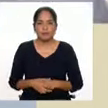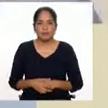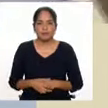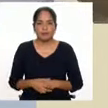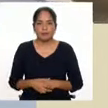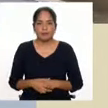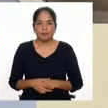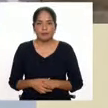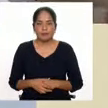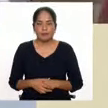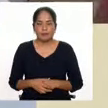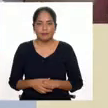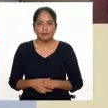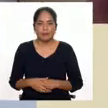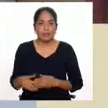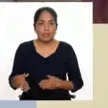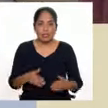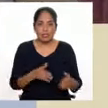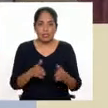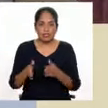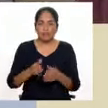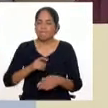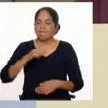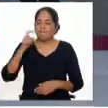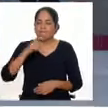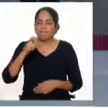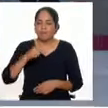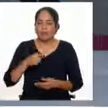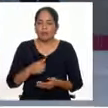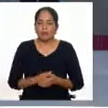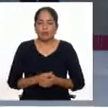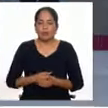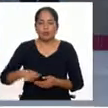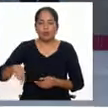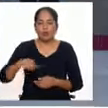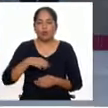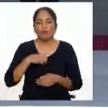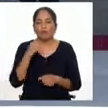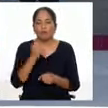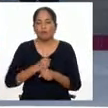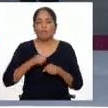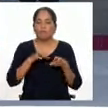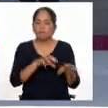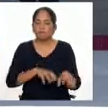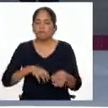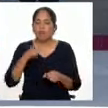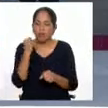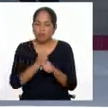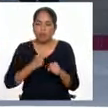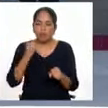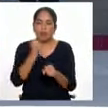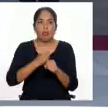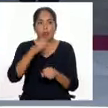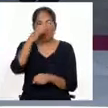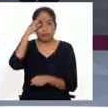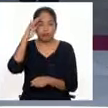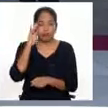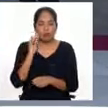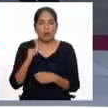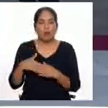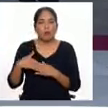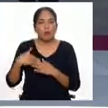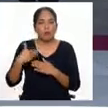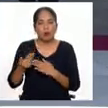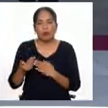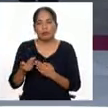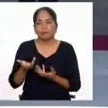La carretera es vital. No podemos permitir que nuestros agricultores se saquen la mugre cosechando sus productos para que después dejen